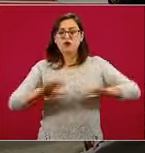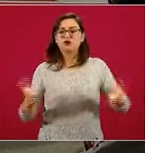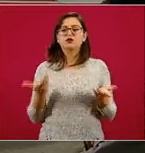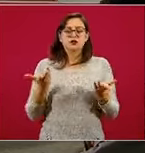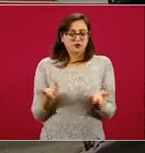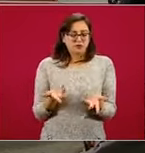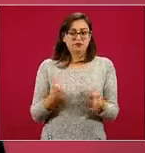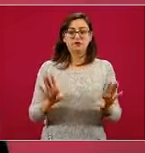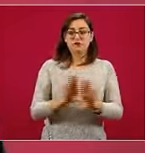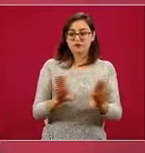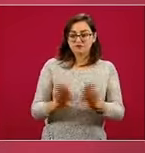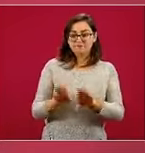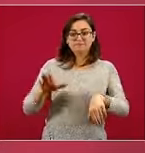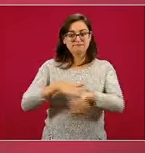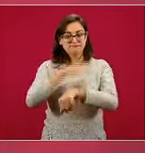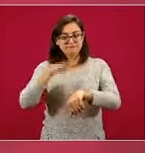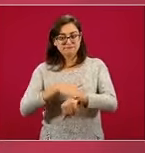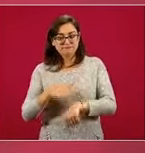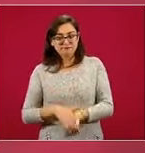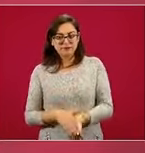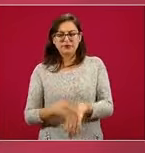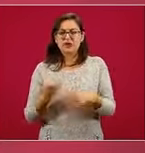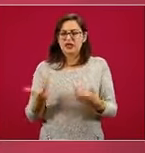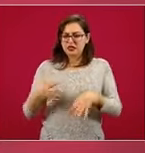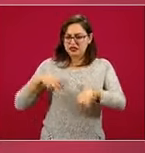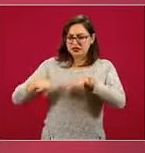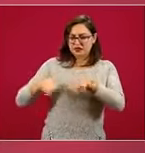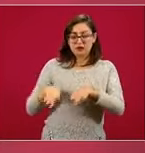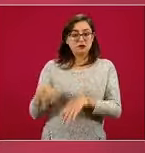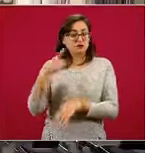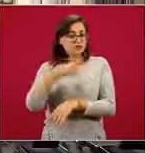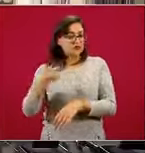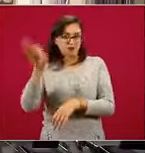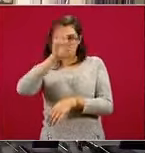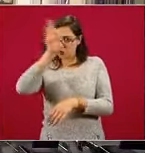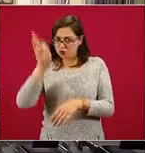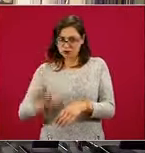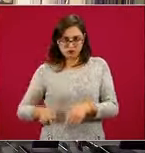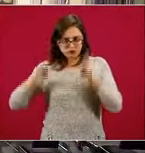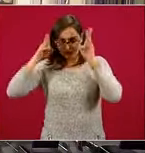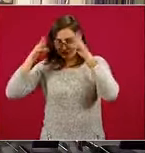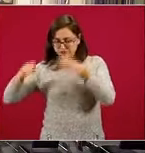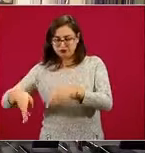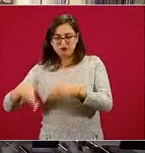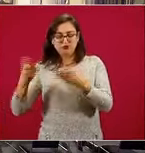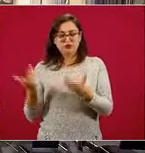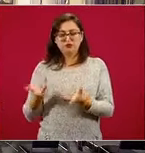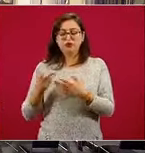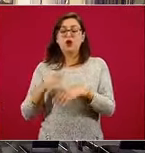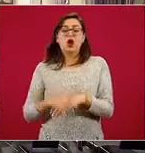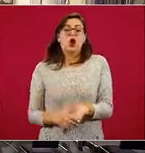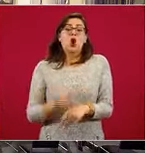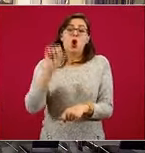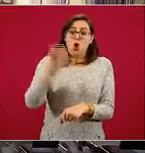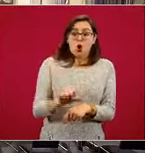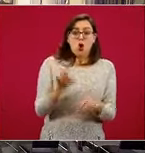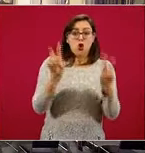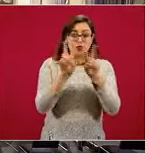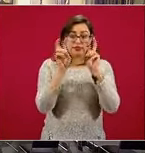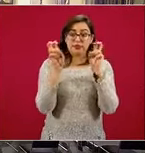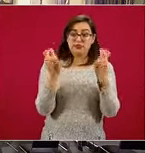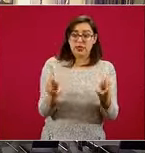realiza este trabajo que es 100% técnico. Por cuestiones de agenda, el doctor Hugo López-Gatell no nos podrá